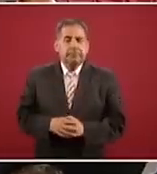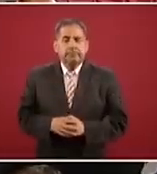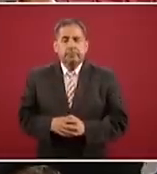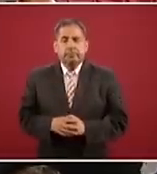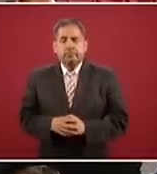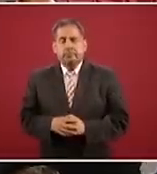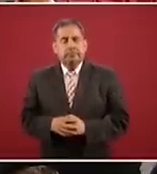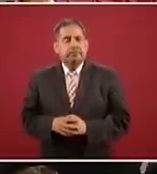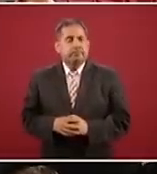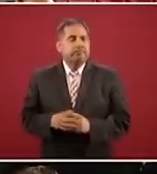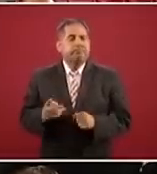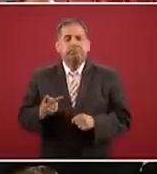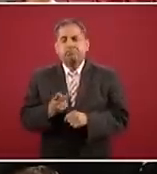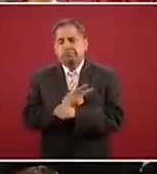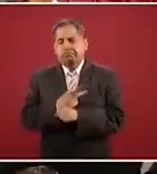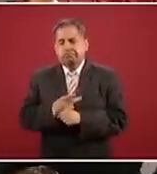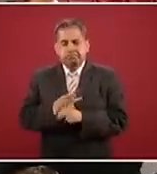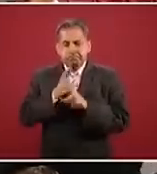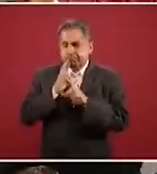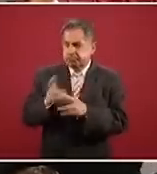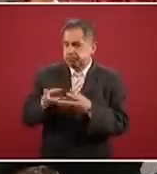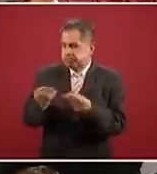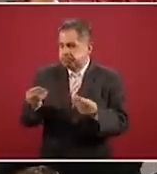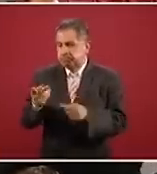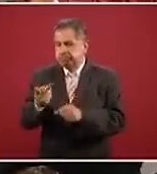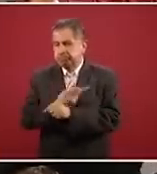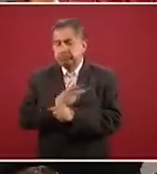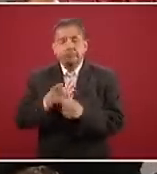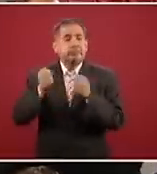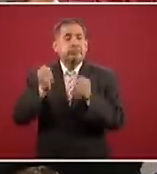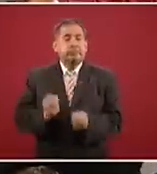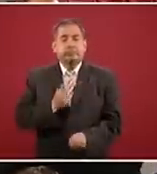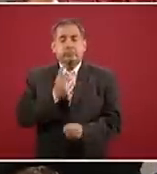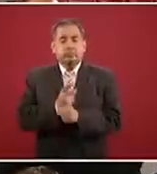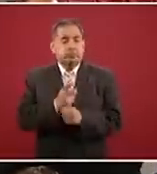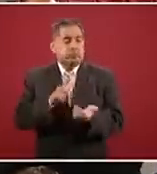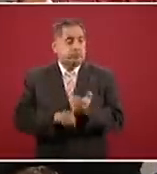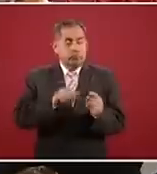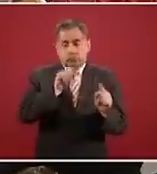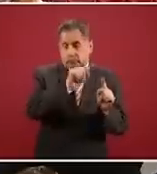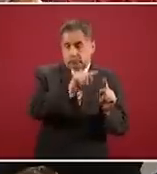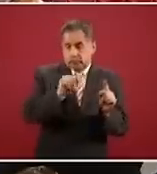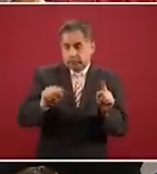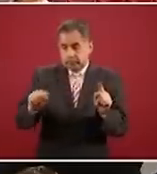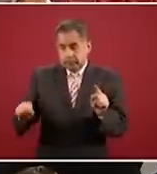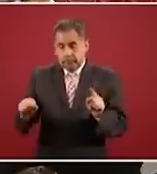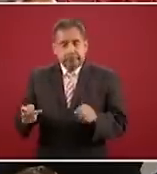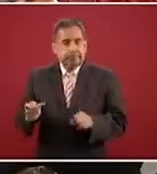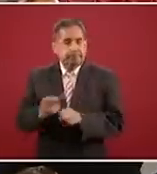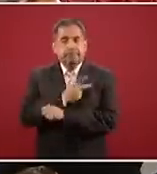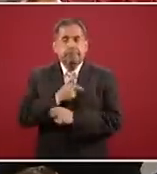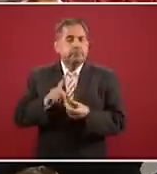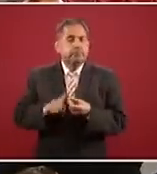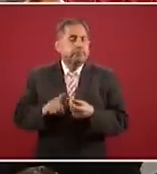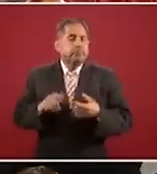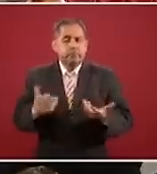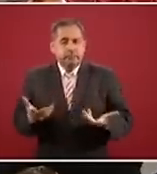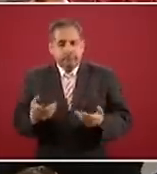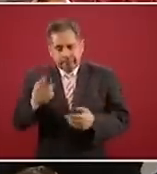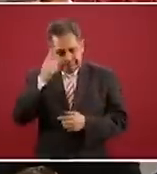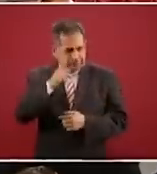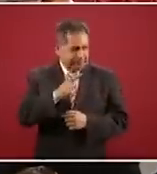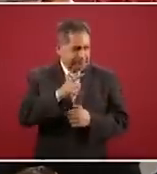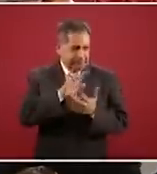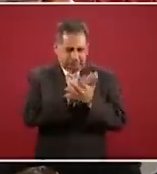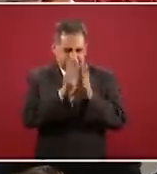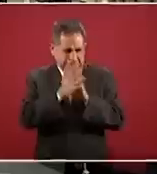todos los resultados que hemos tenido, todas las instancias de seguridad del Estado, en este combate